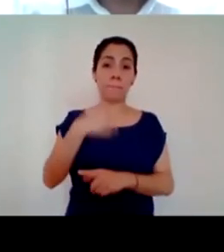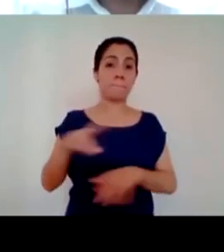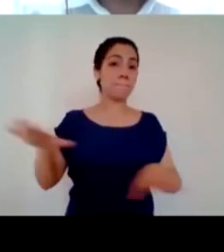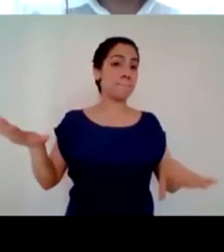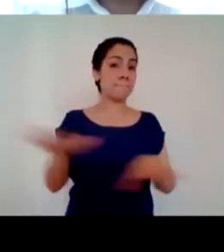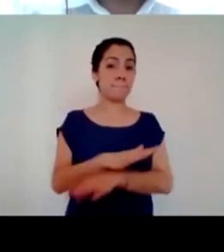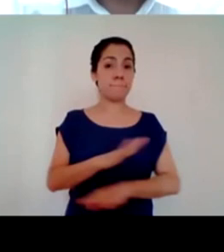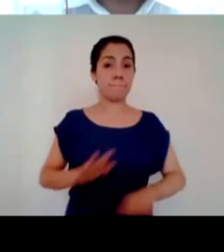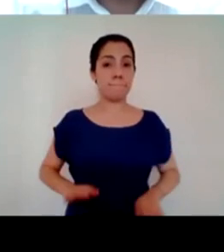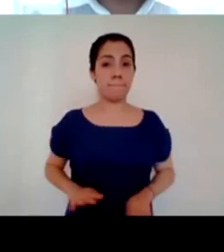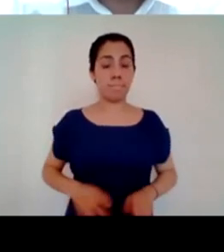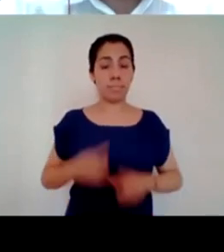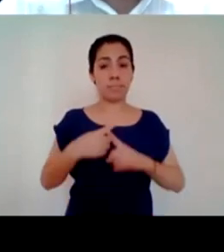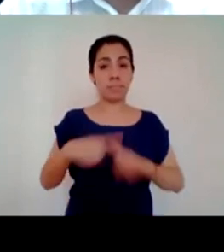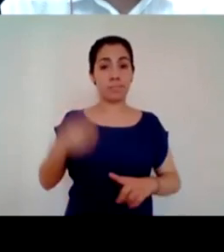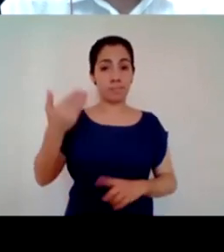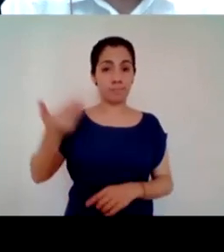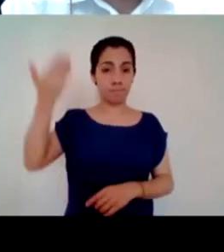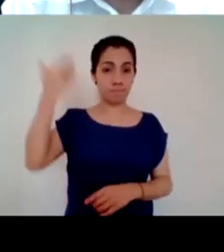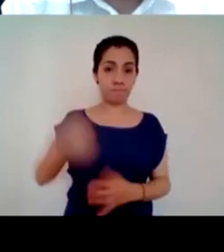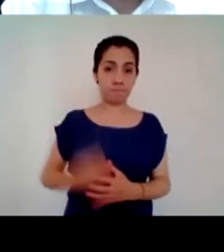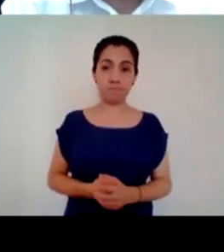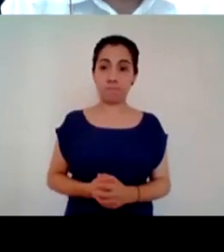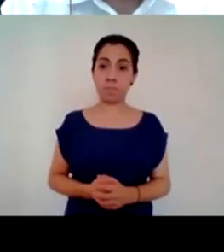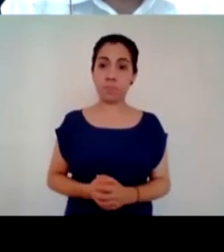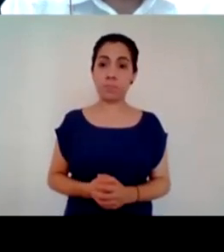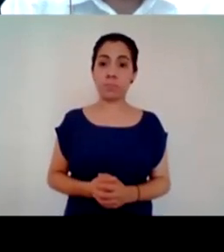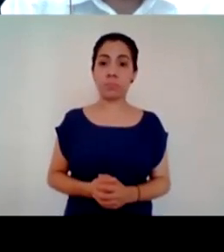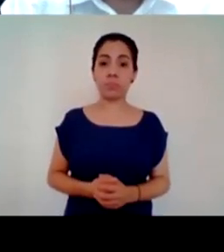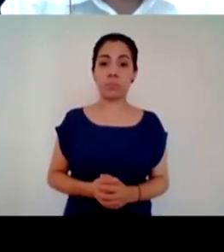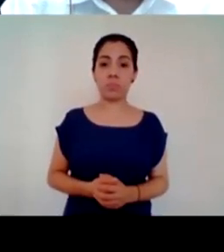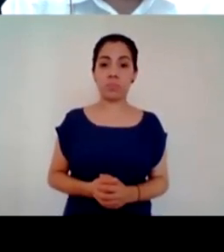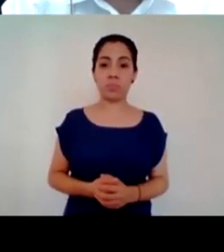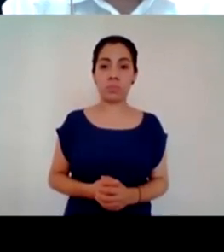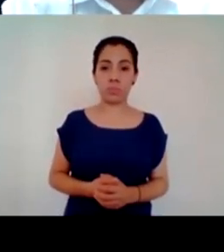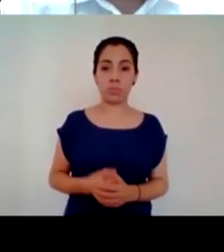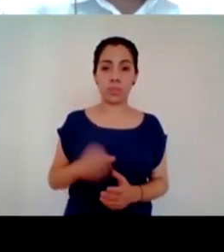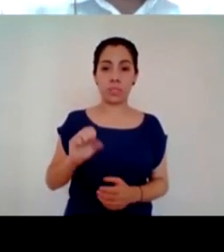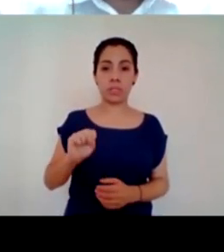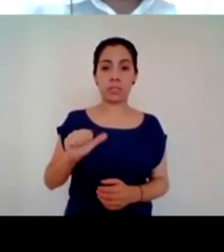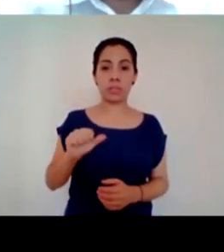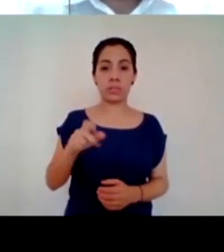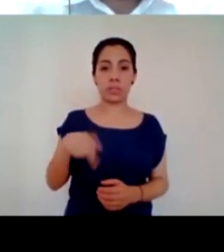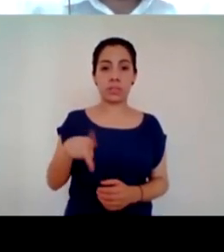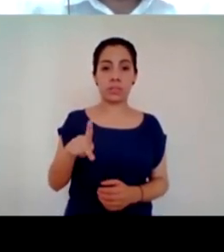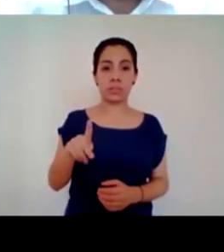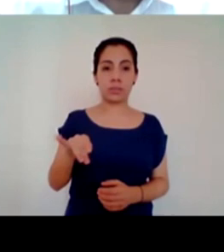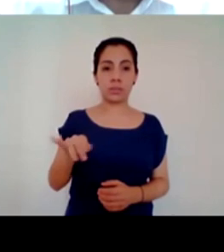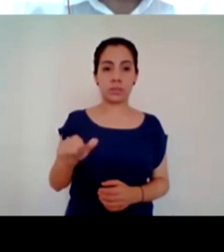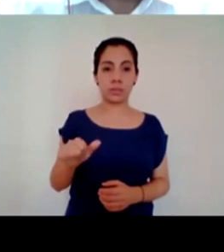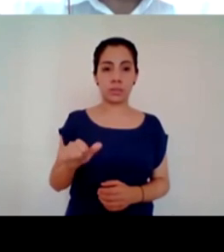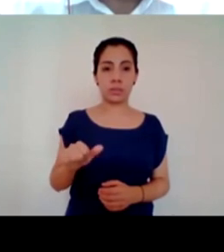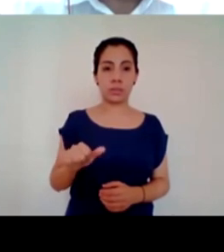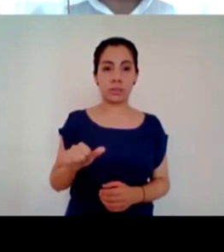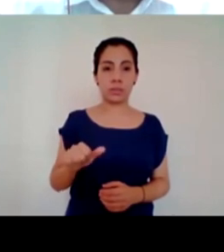Muchas gracias. Y Saskia, no se nos olvide que nos preguntaron qué hacer con un niño de